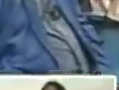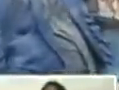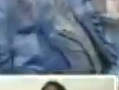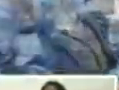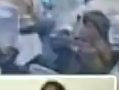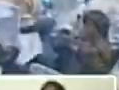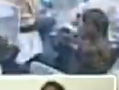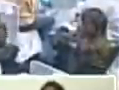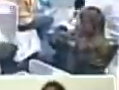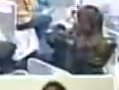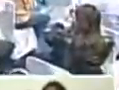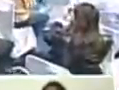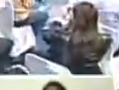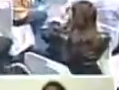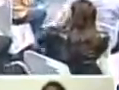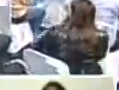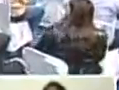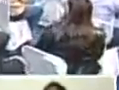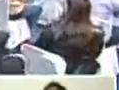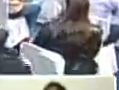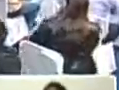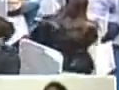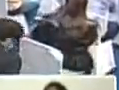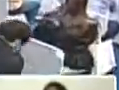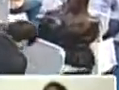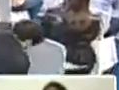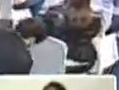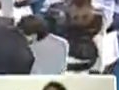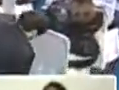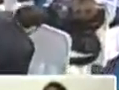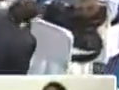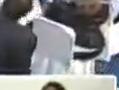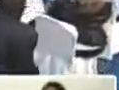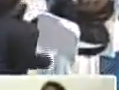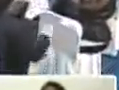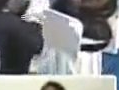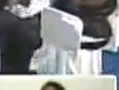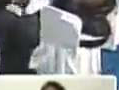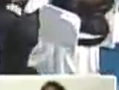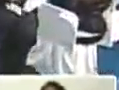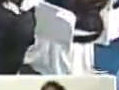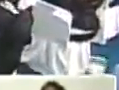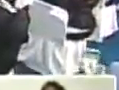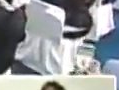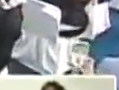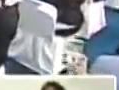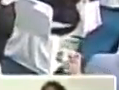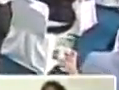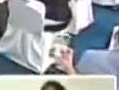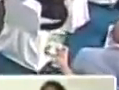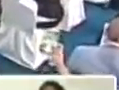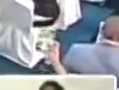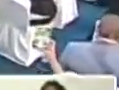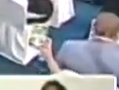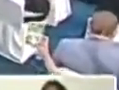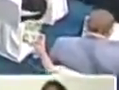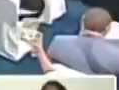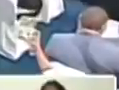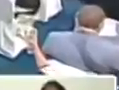nacional de radio y televisión, decirle al pueblo de Miranda,